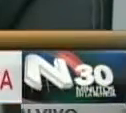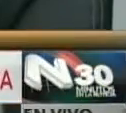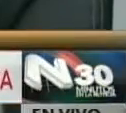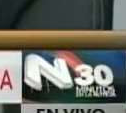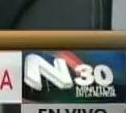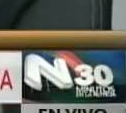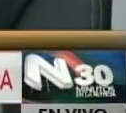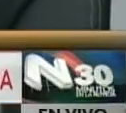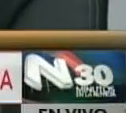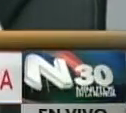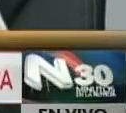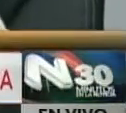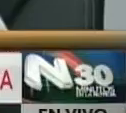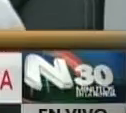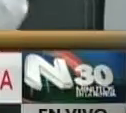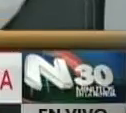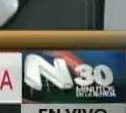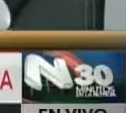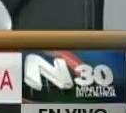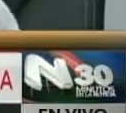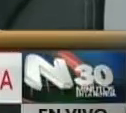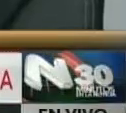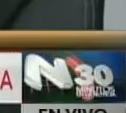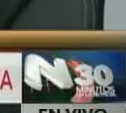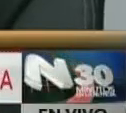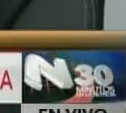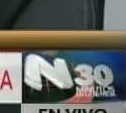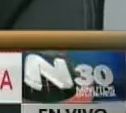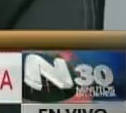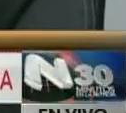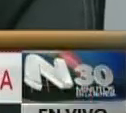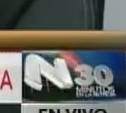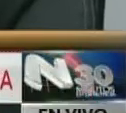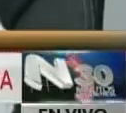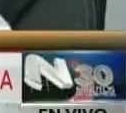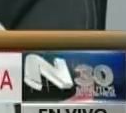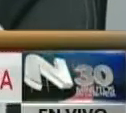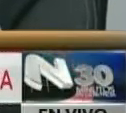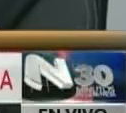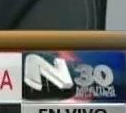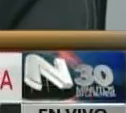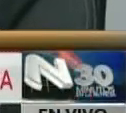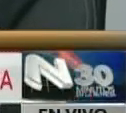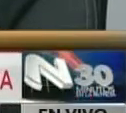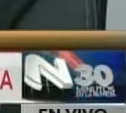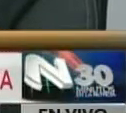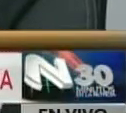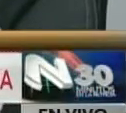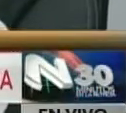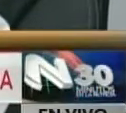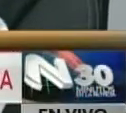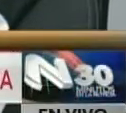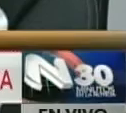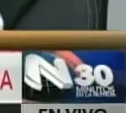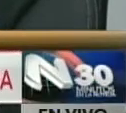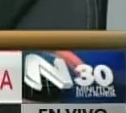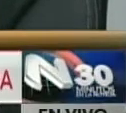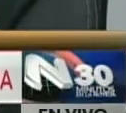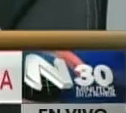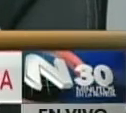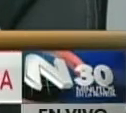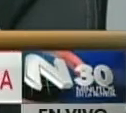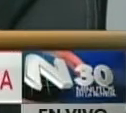e implementación. Ya he explicado cómo la refrendación está convenida. La implementación tiene que ser discutida.